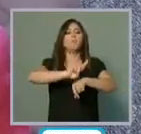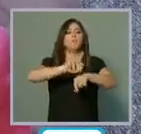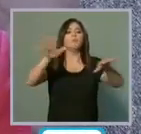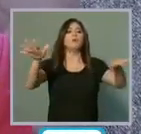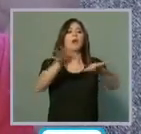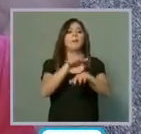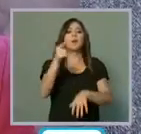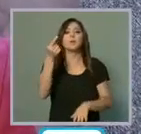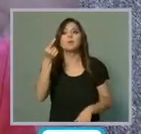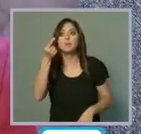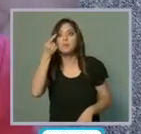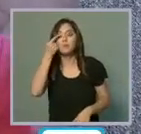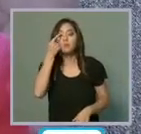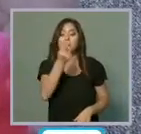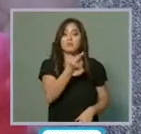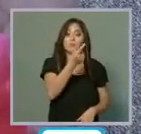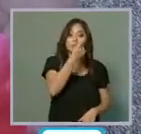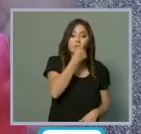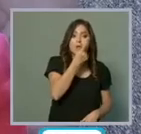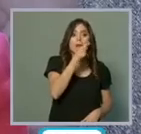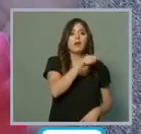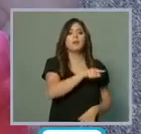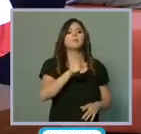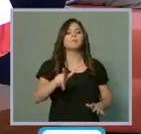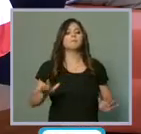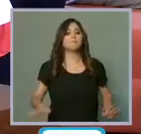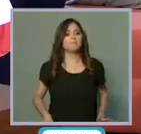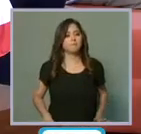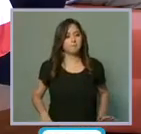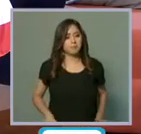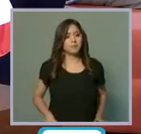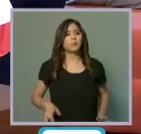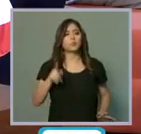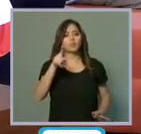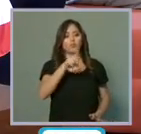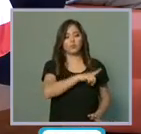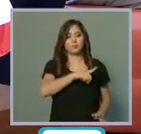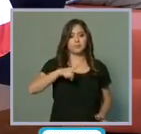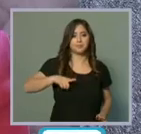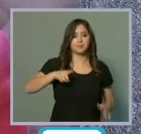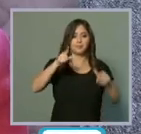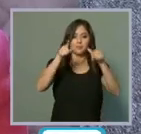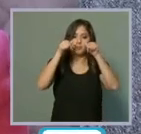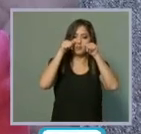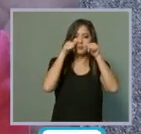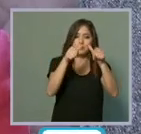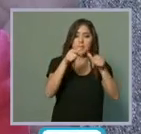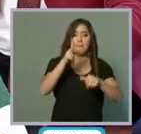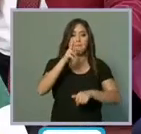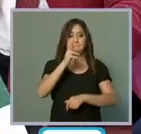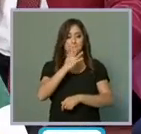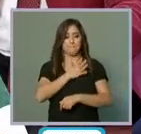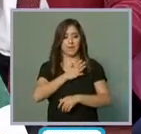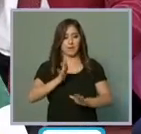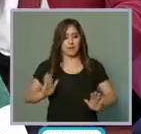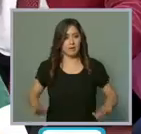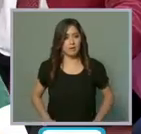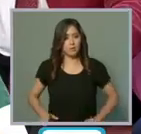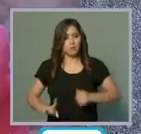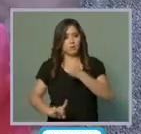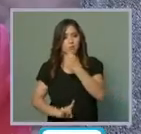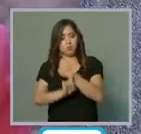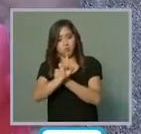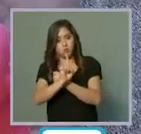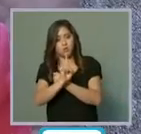ser un cambio, ¿no? A veces la personalidad es como eso. Y tienes que estar muy atento a que debes de saber que en tus defectos de carácter tú